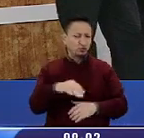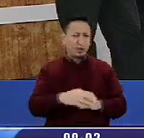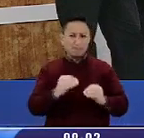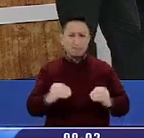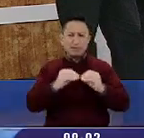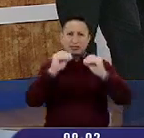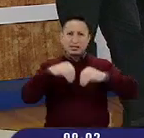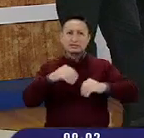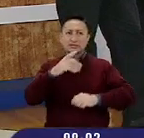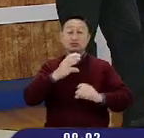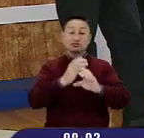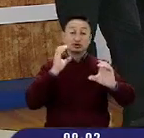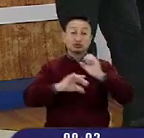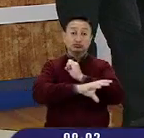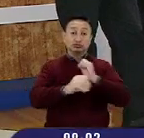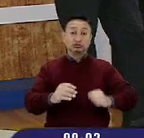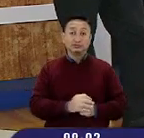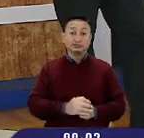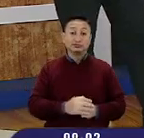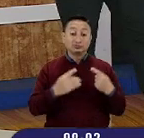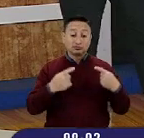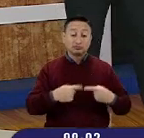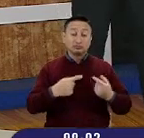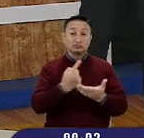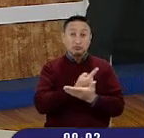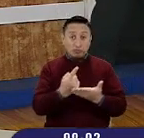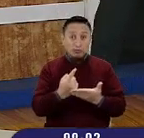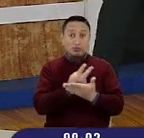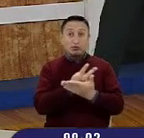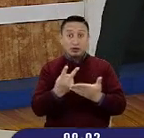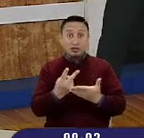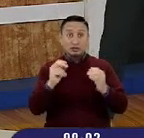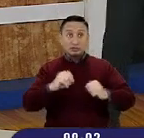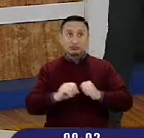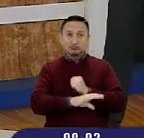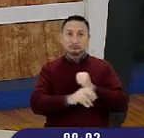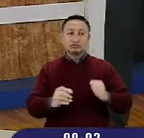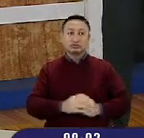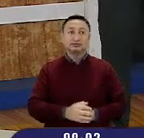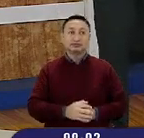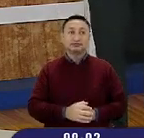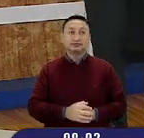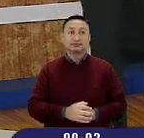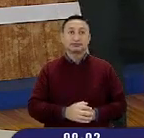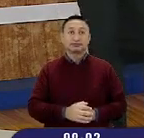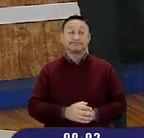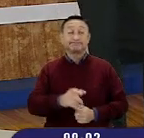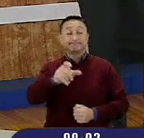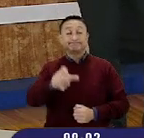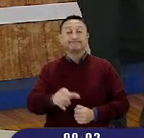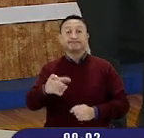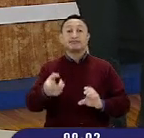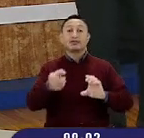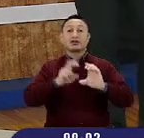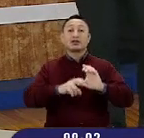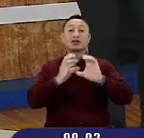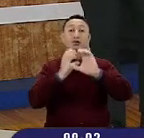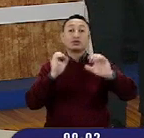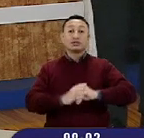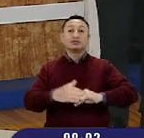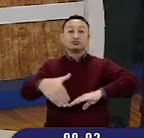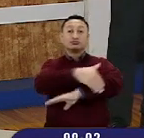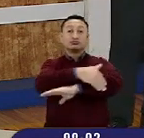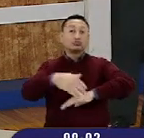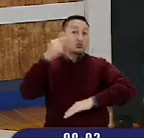el robo en los buses. Terrible, cada ¿no? semana. Ajá, cada semana está terrible la situación. Bueno, delincuentes se subieron a una unidad en la Simón